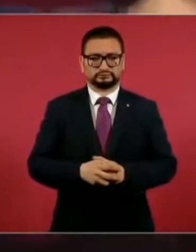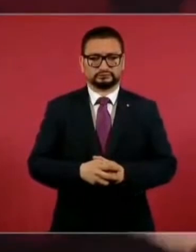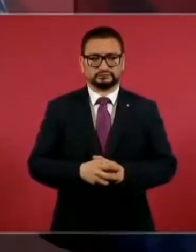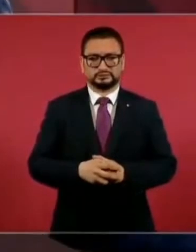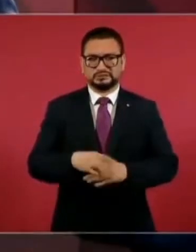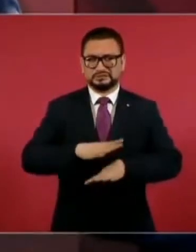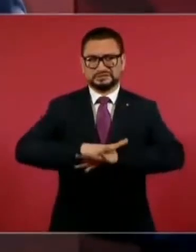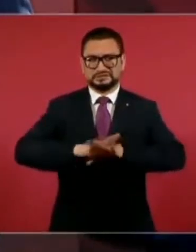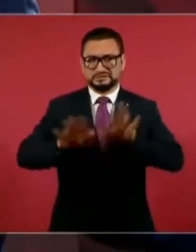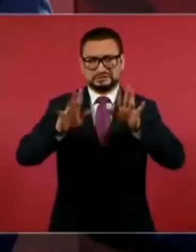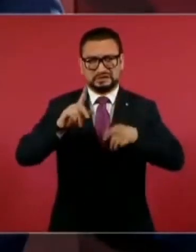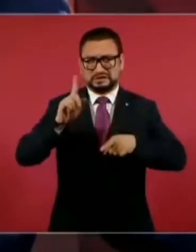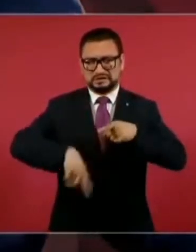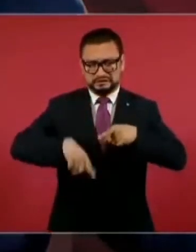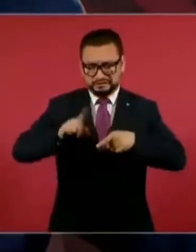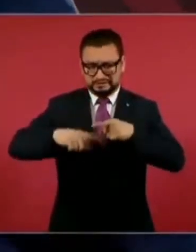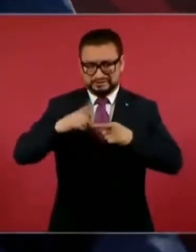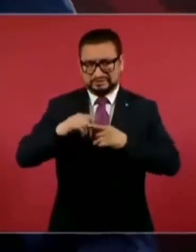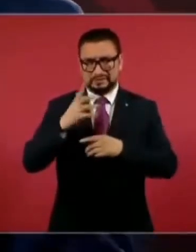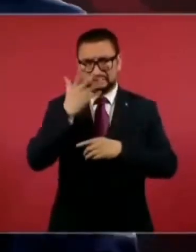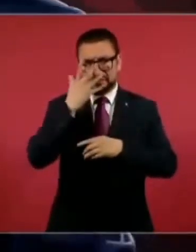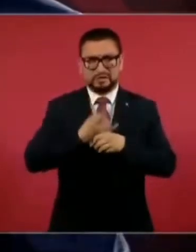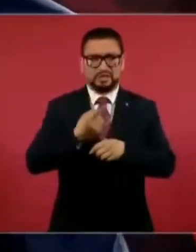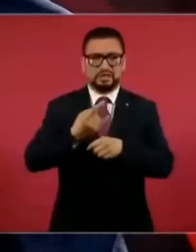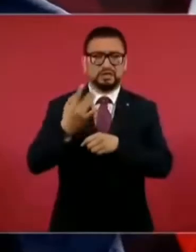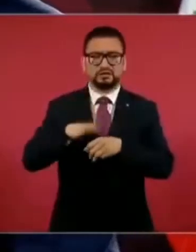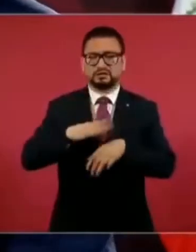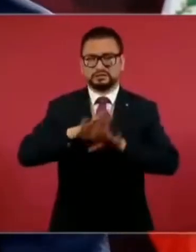despojarse ya de todo, ¿no? Entonces,